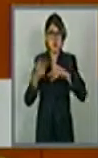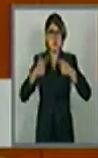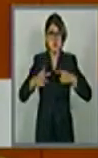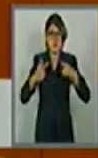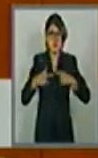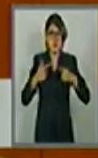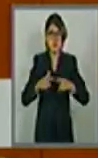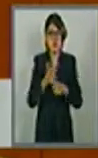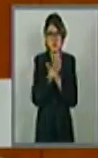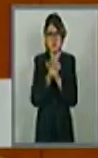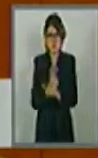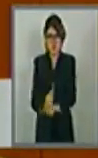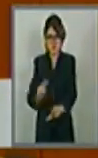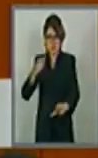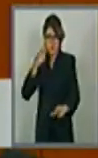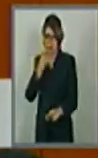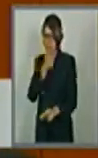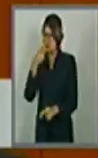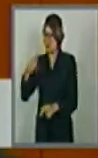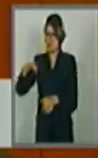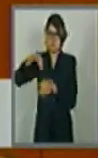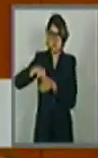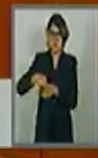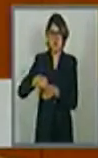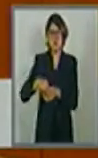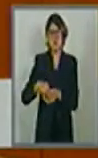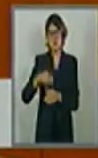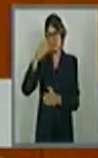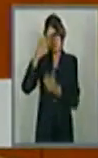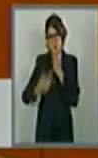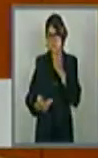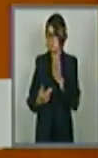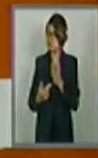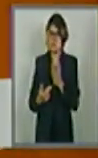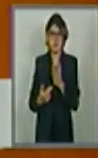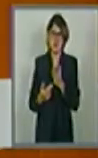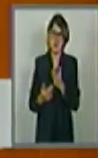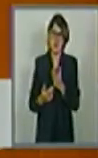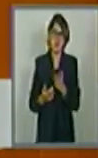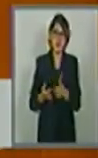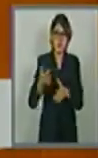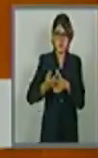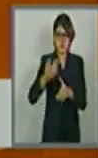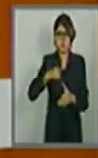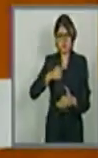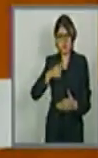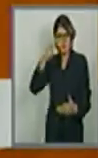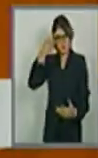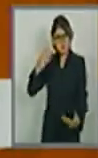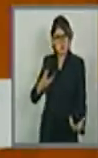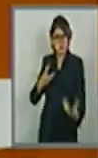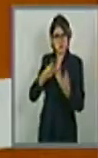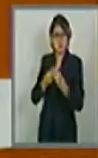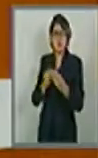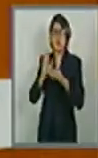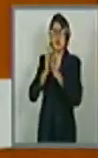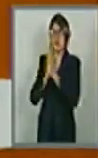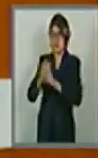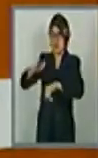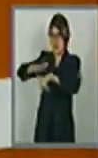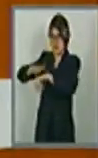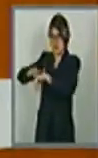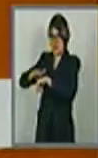de los ciudadanos por ello nos sumamos a este punto de acuerdo y de nueva cuenta exhortamos a las autoridades electorales